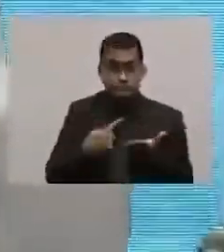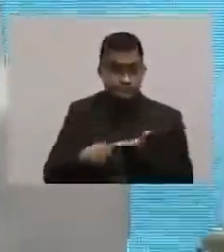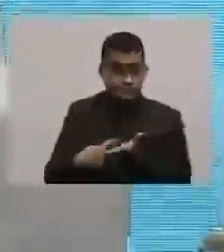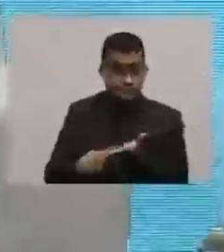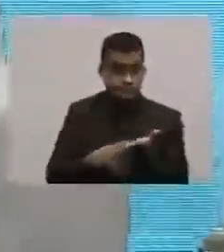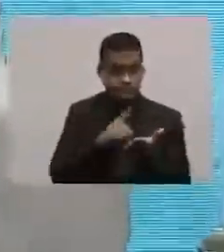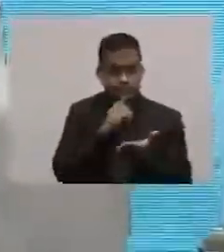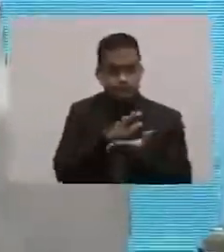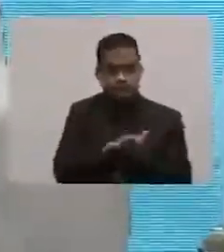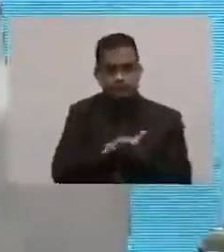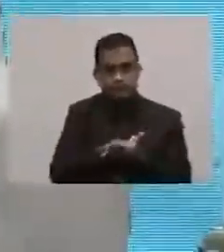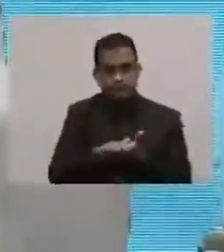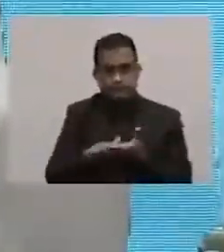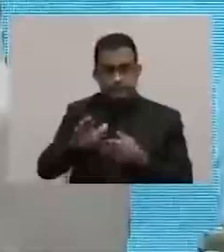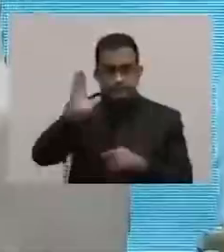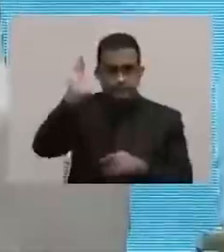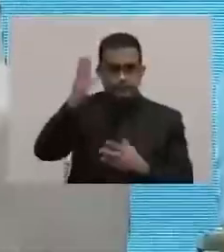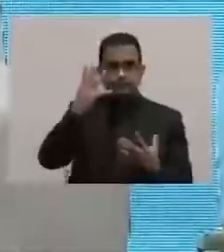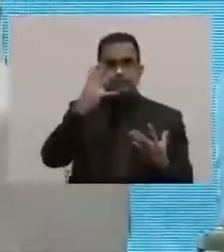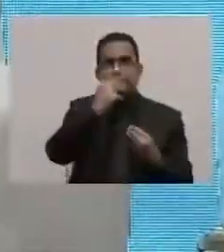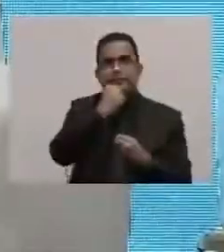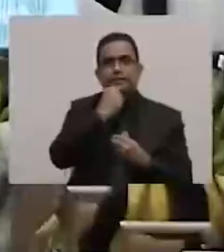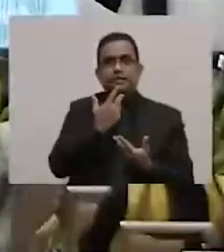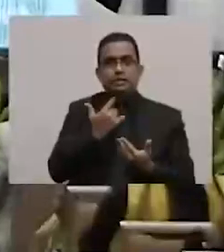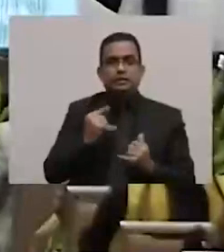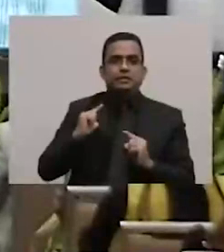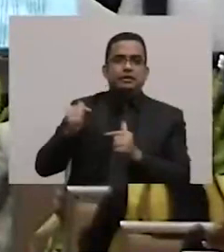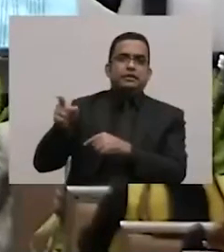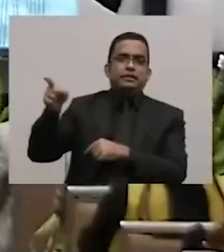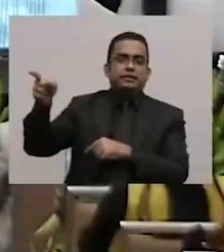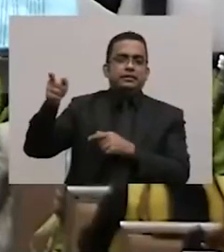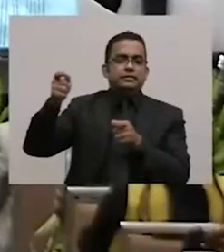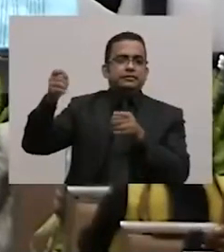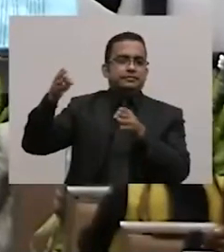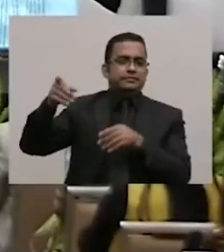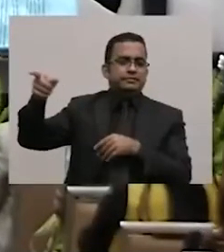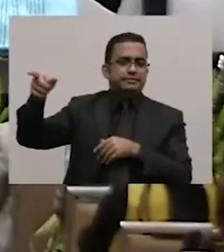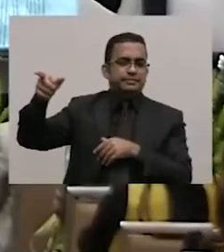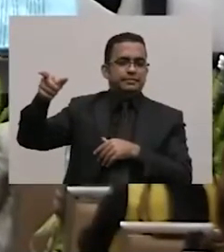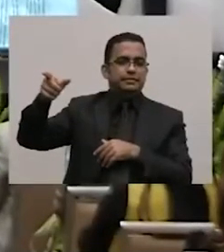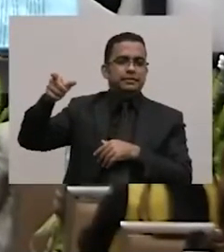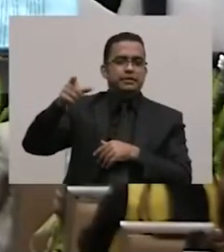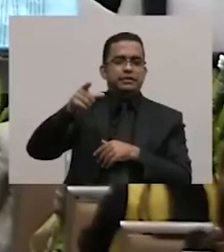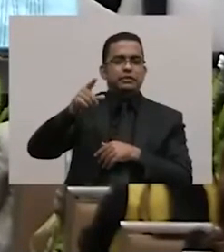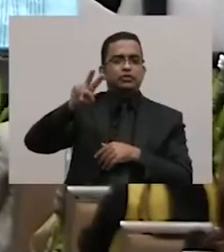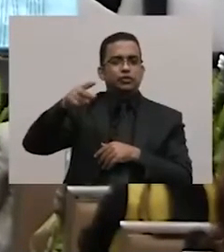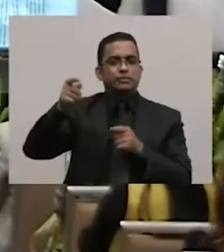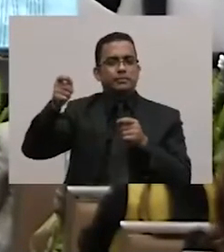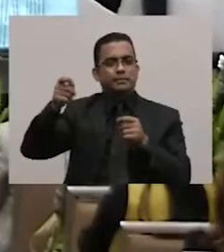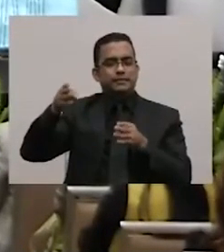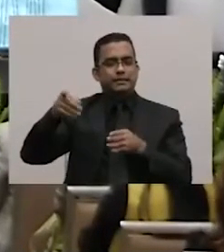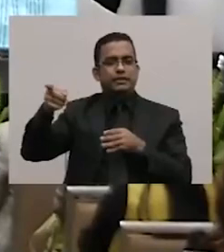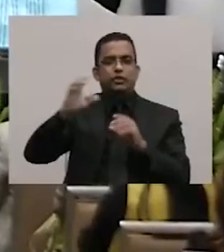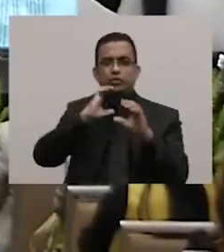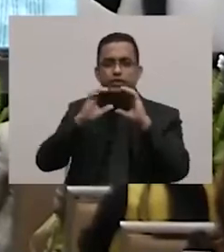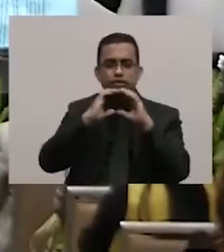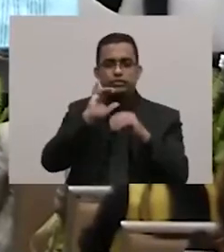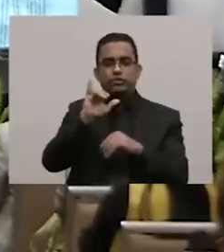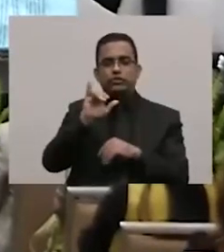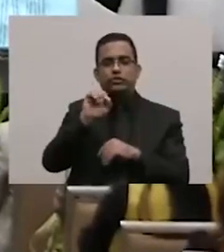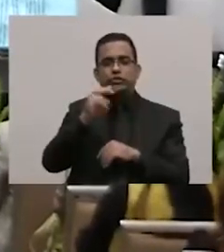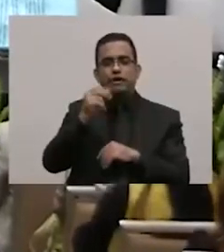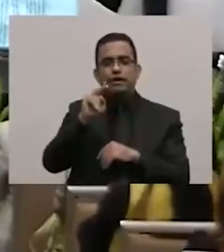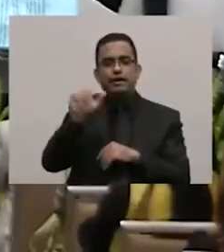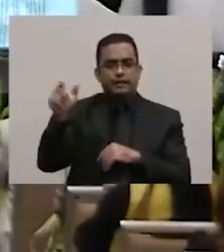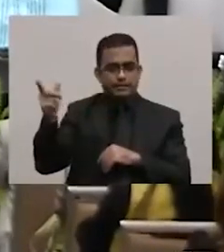como dije al principio. Le voy a dar la palabra a nuestra querida subdirectora de comunicaciones, Joana Valenzuela.